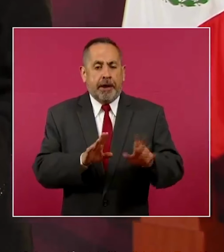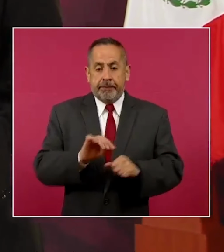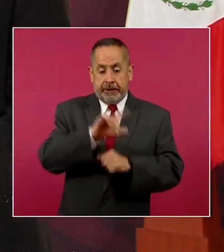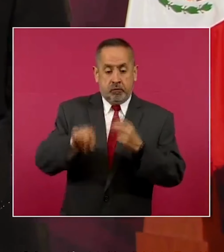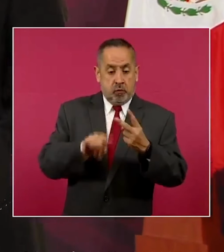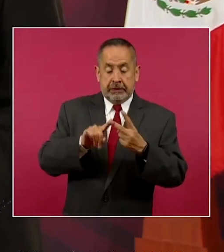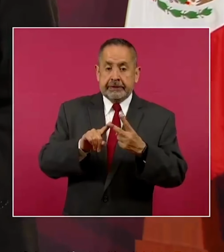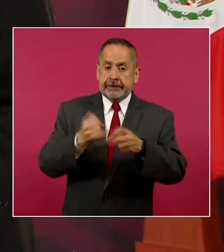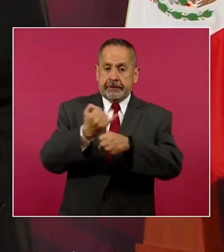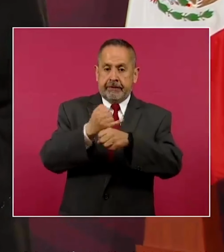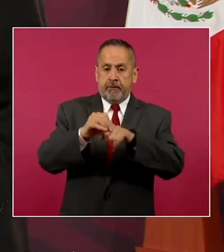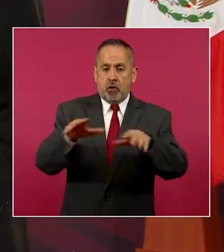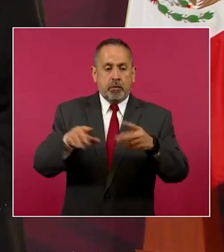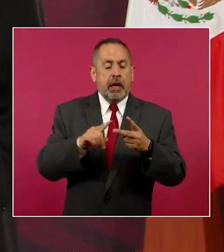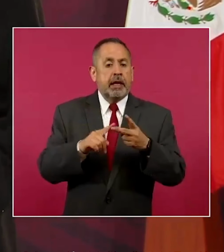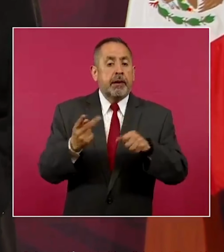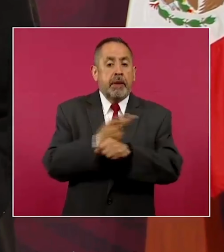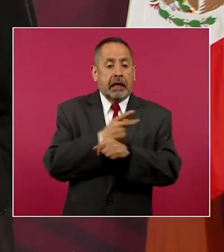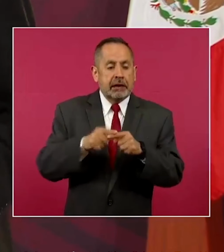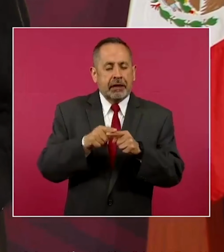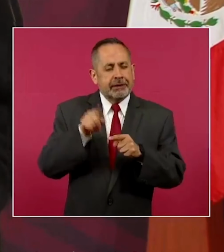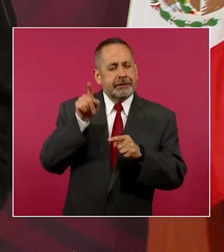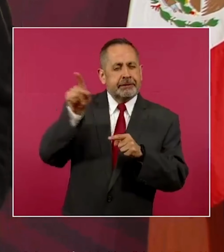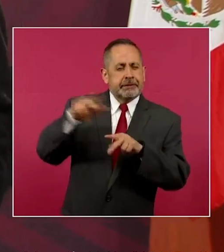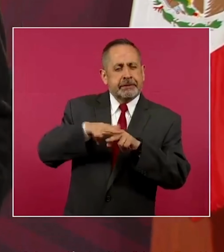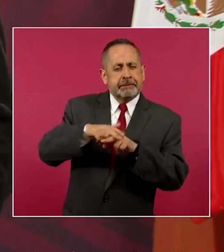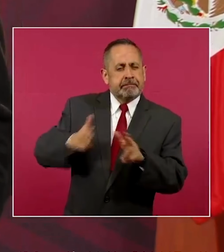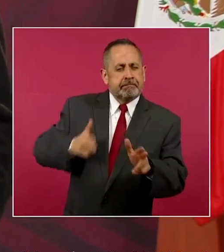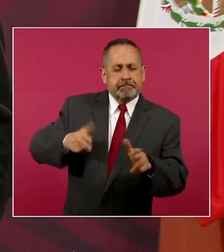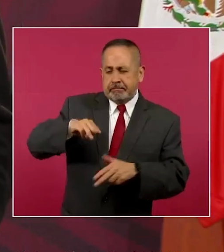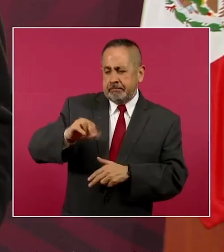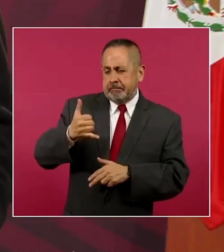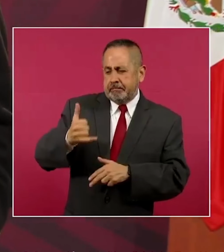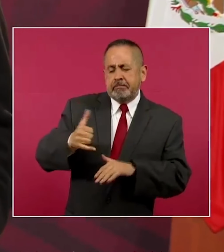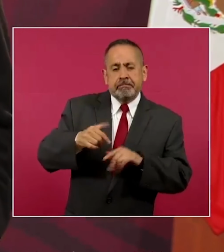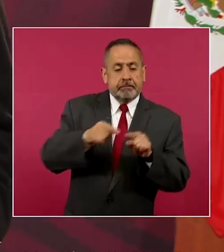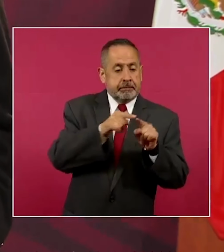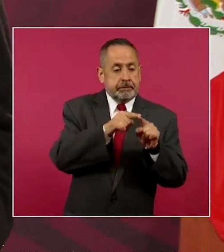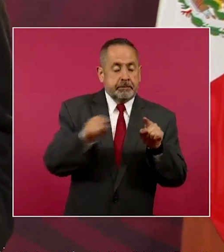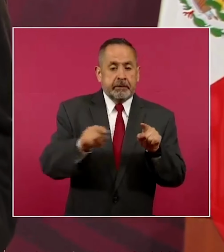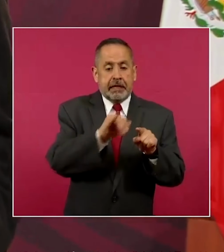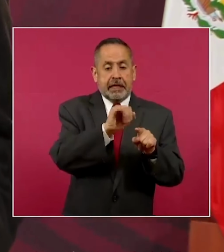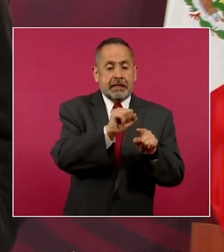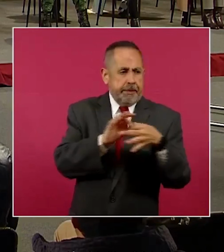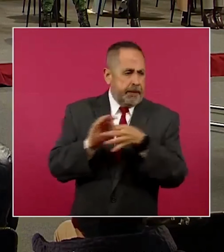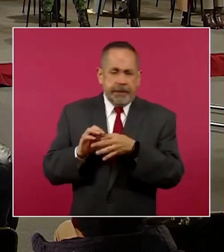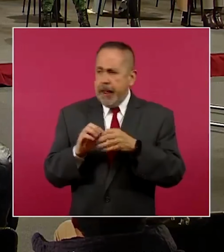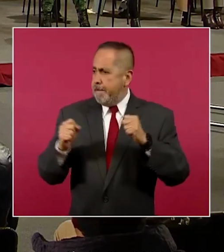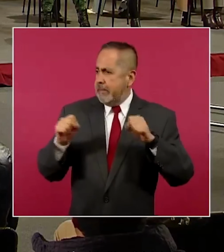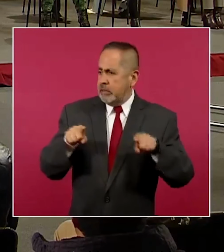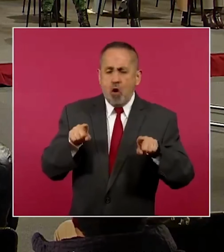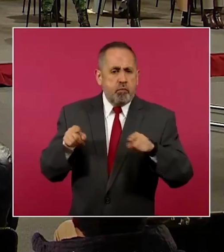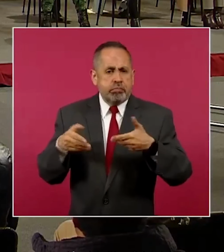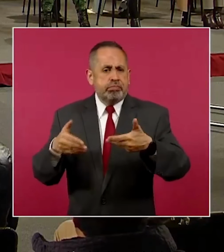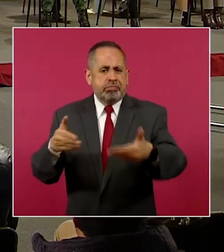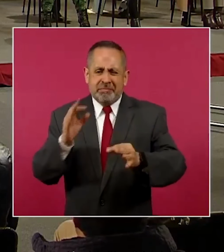sobre el tramo que se está construyendo del Tren Maya de Izamal a Cancún.